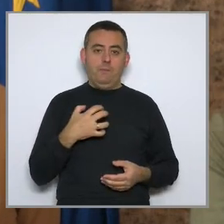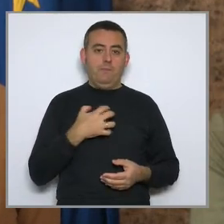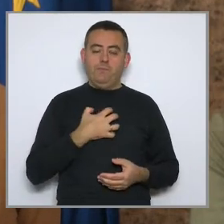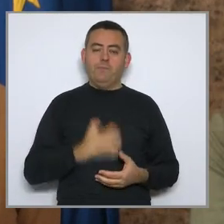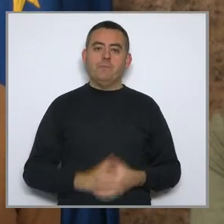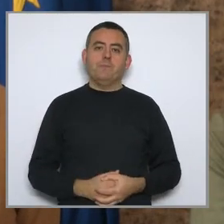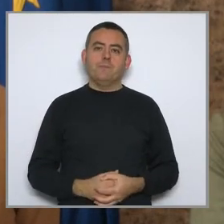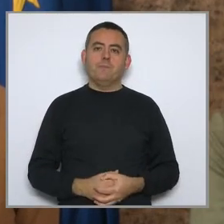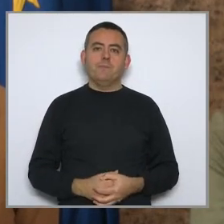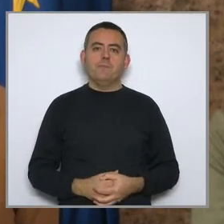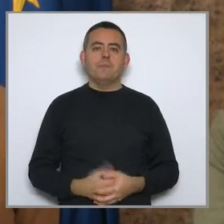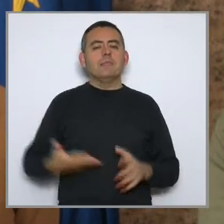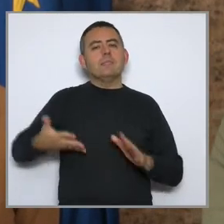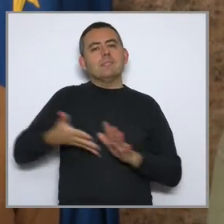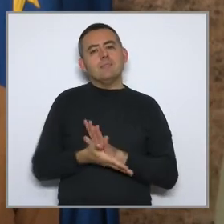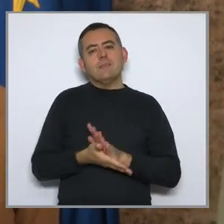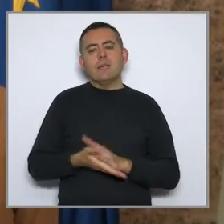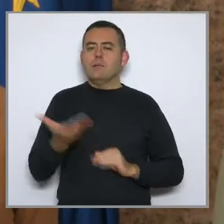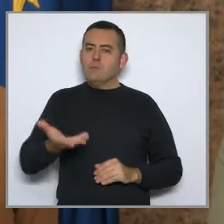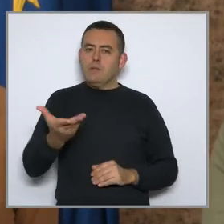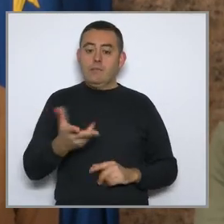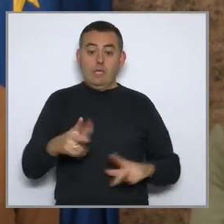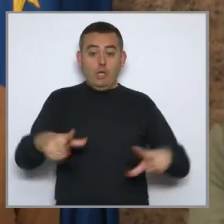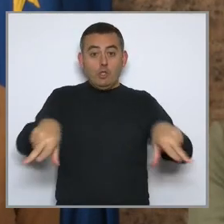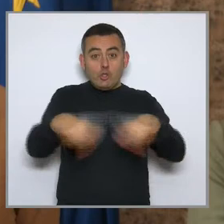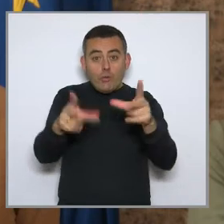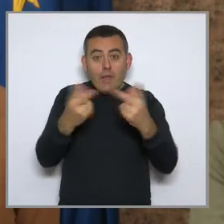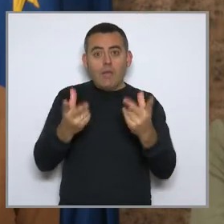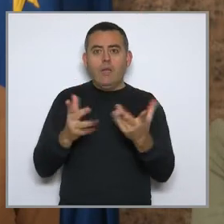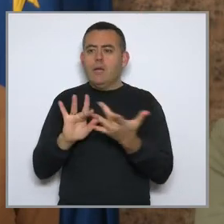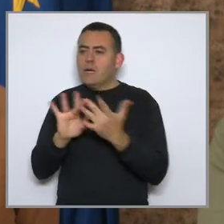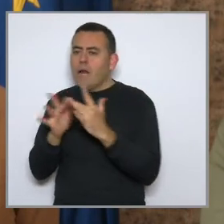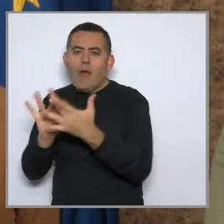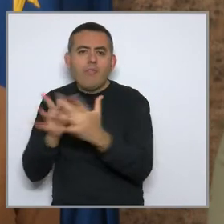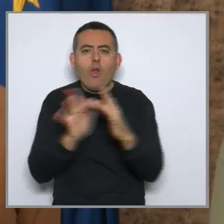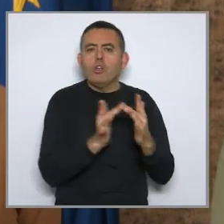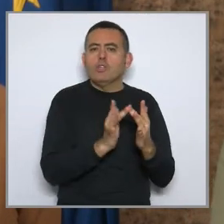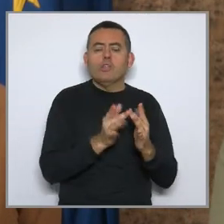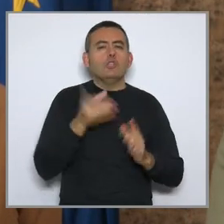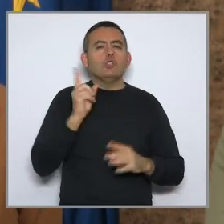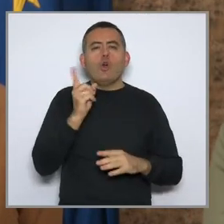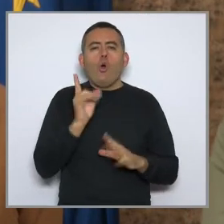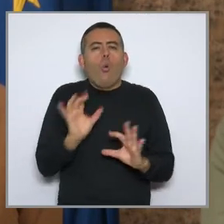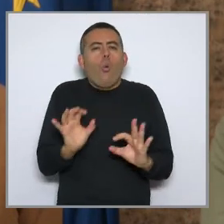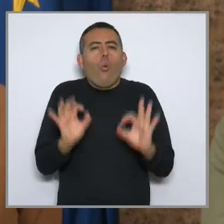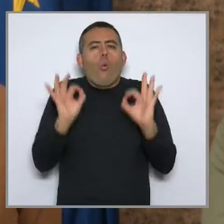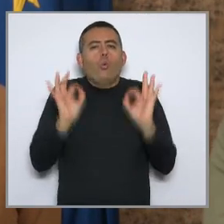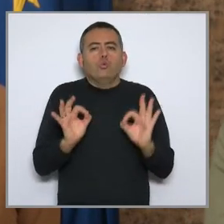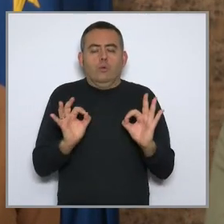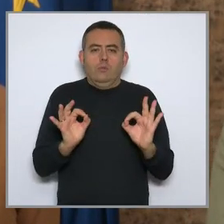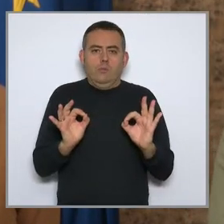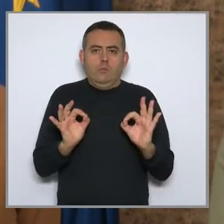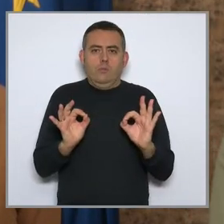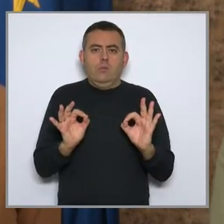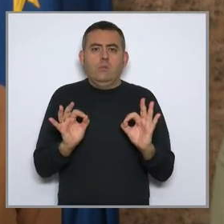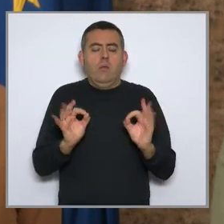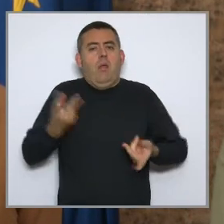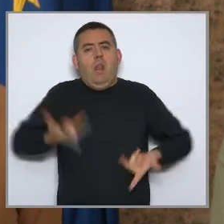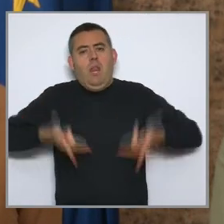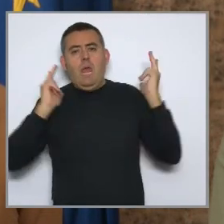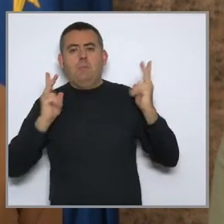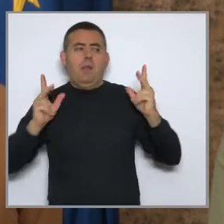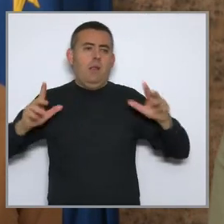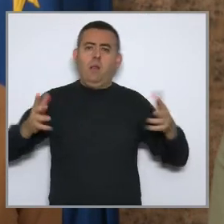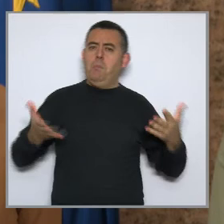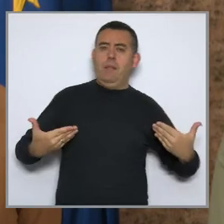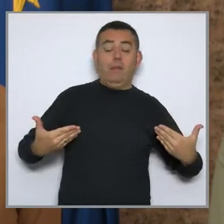que no debe haber relación social, debe ser la relación social imprescindible. Y cuando se produzca, tiene que producirse en el ámbito